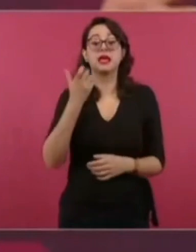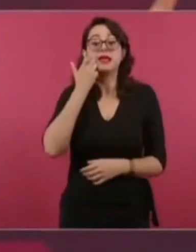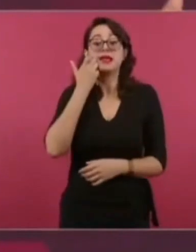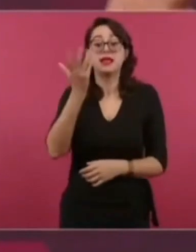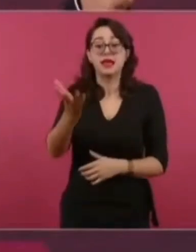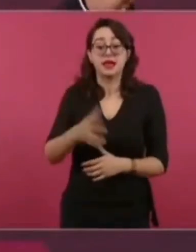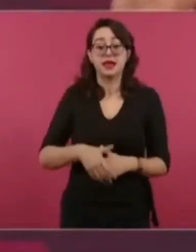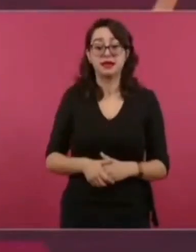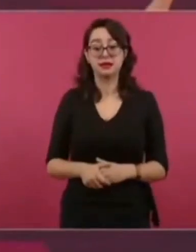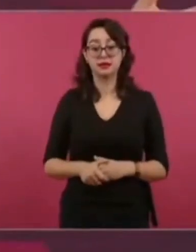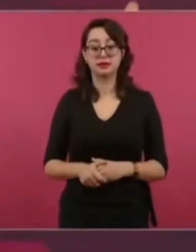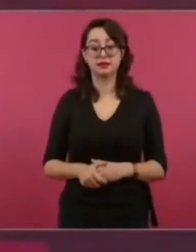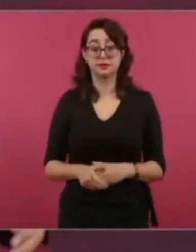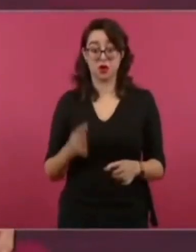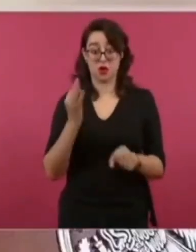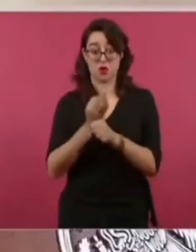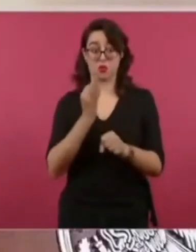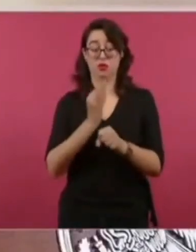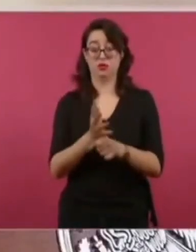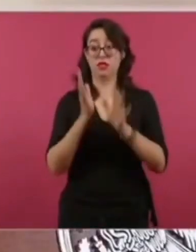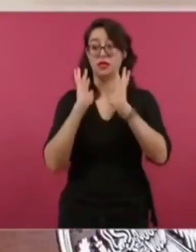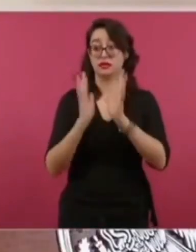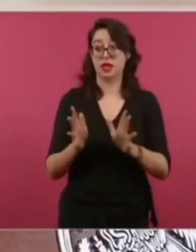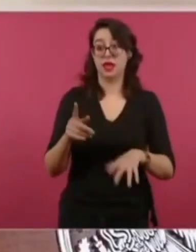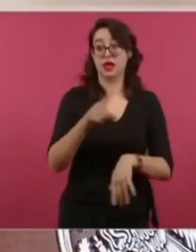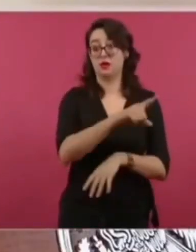Ya estamos viendo resultados.